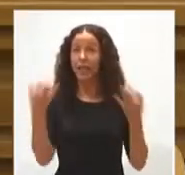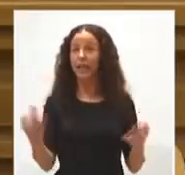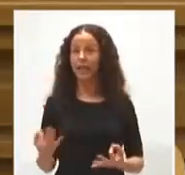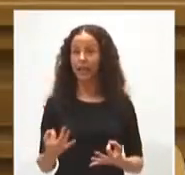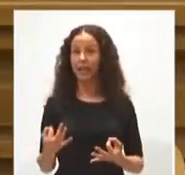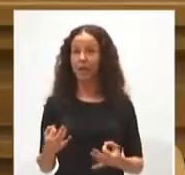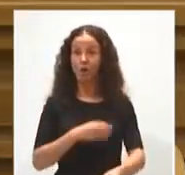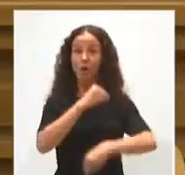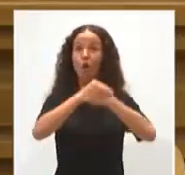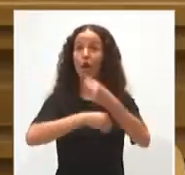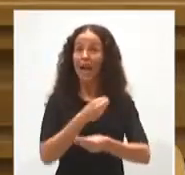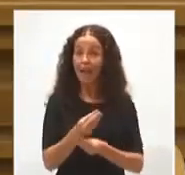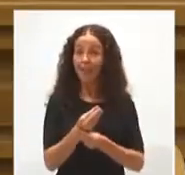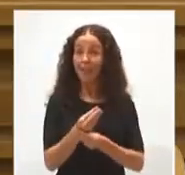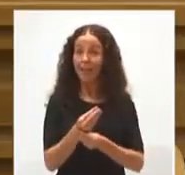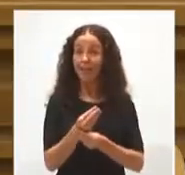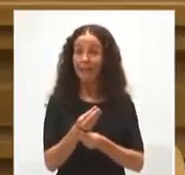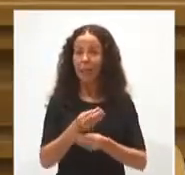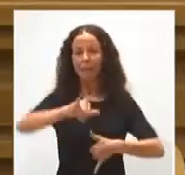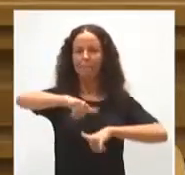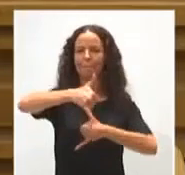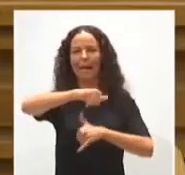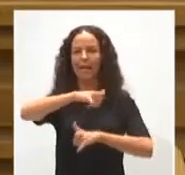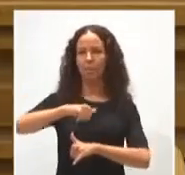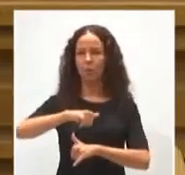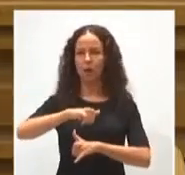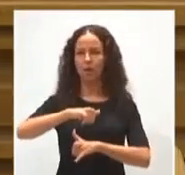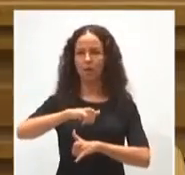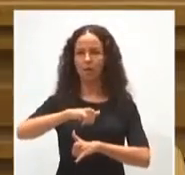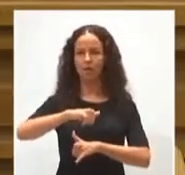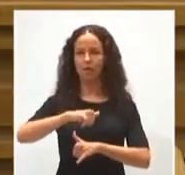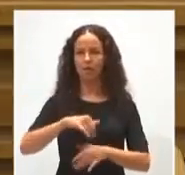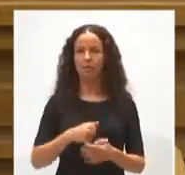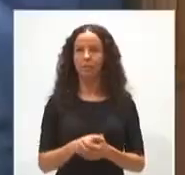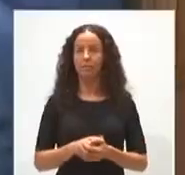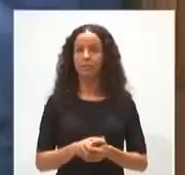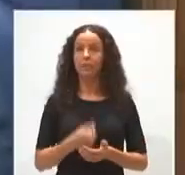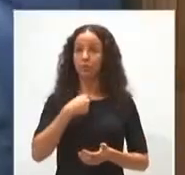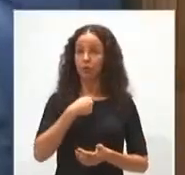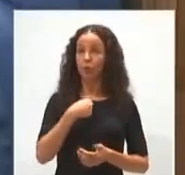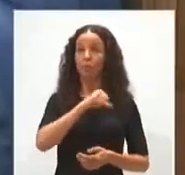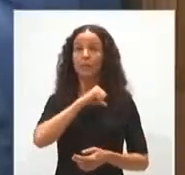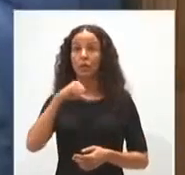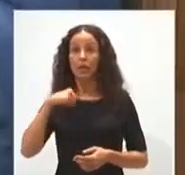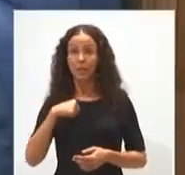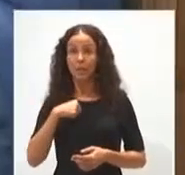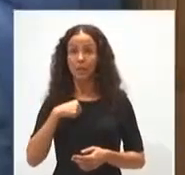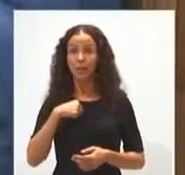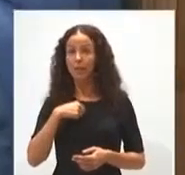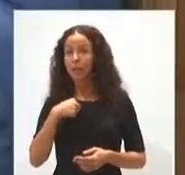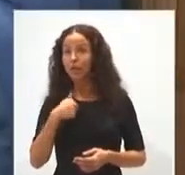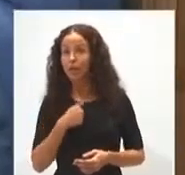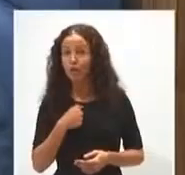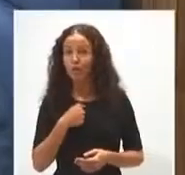pueda siempre luego se manipula pero que no se pueda contar de hecho personalmente no le tengo ningún